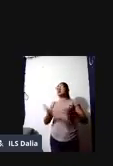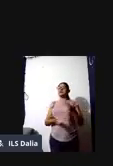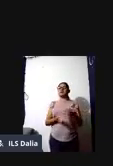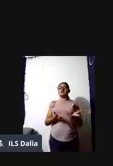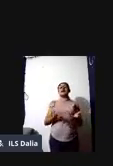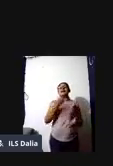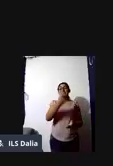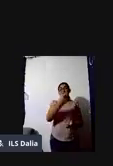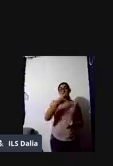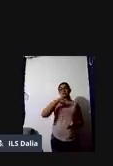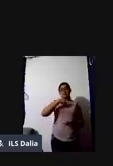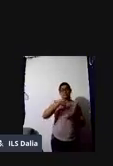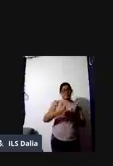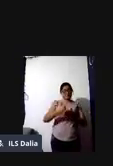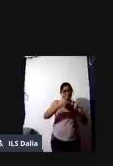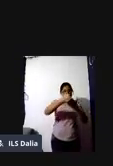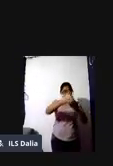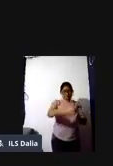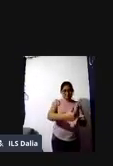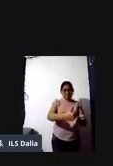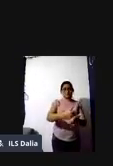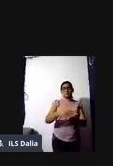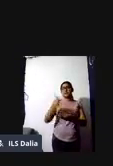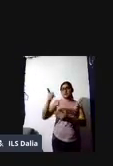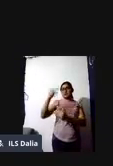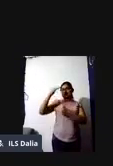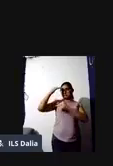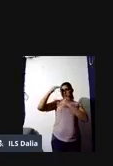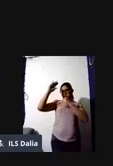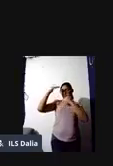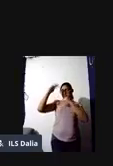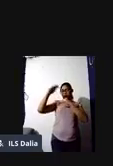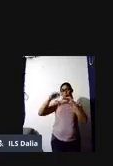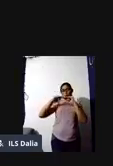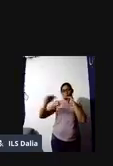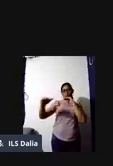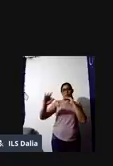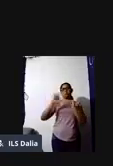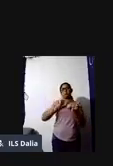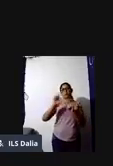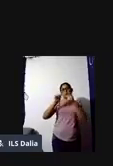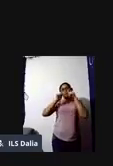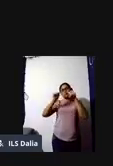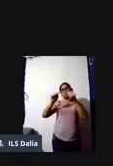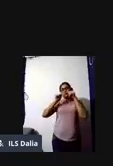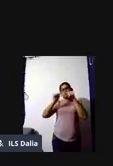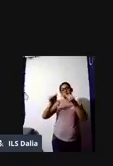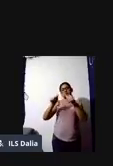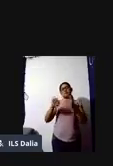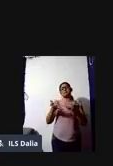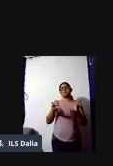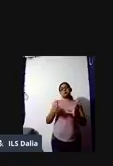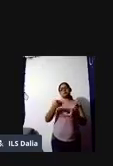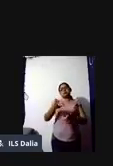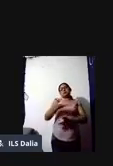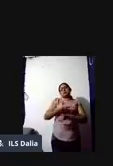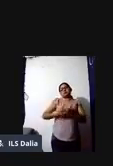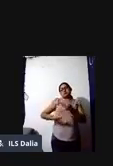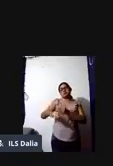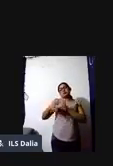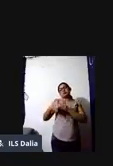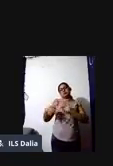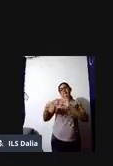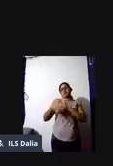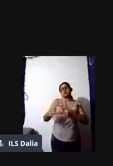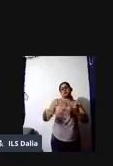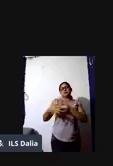mano de otra persona adulta que te puede escuchar, con la que puedas compartir estos sentimientos,